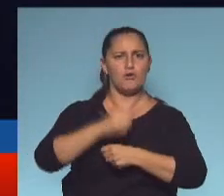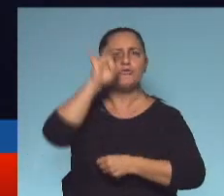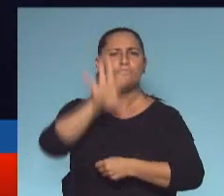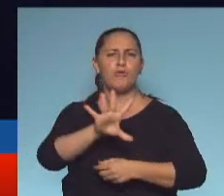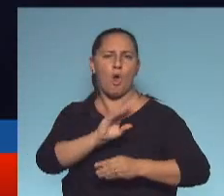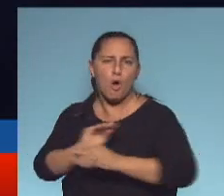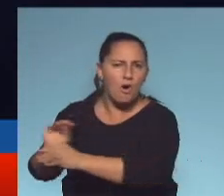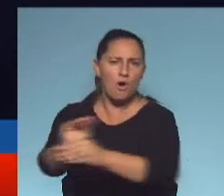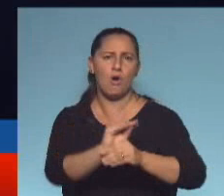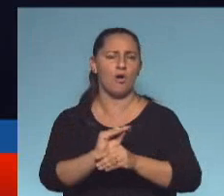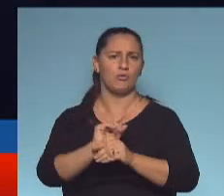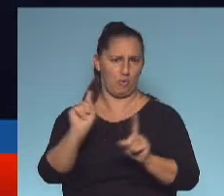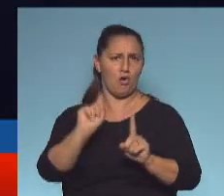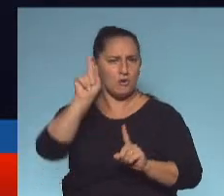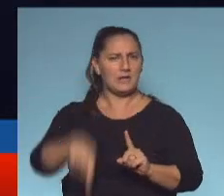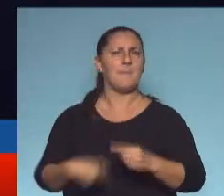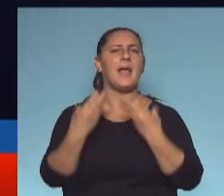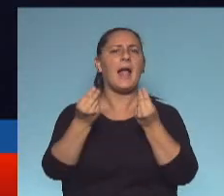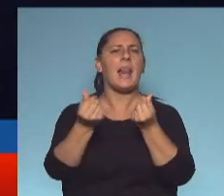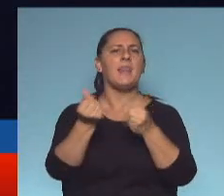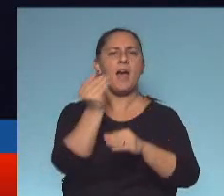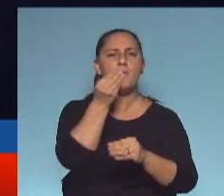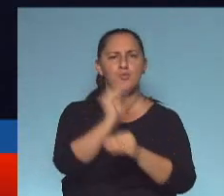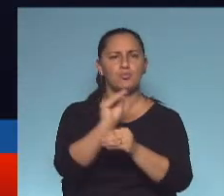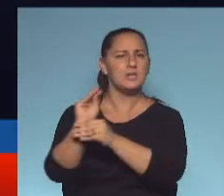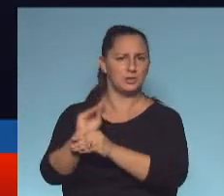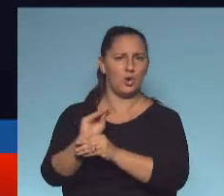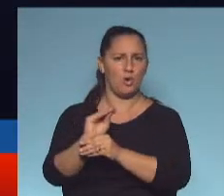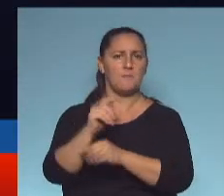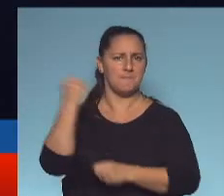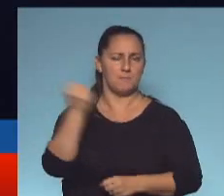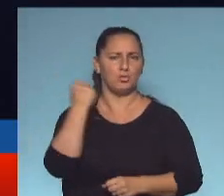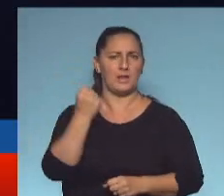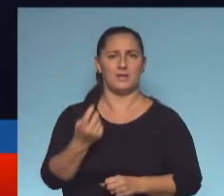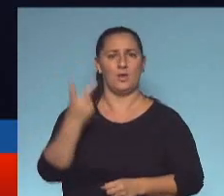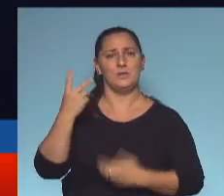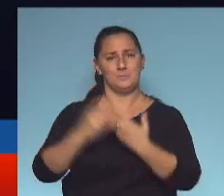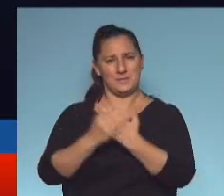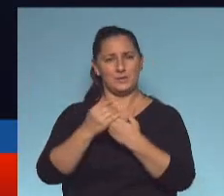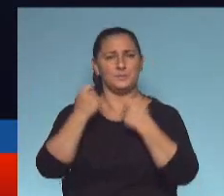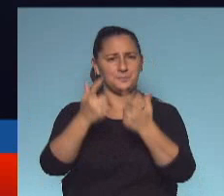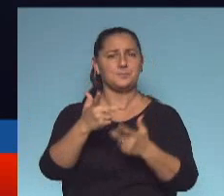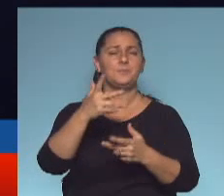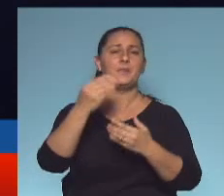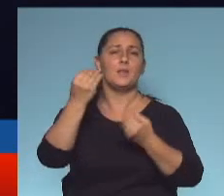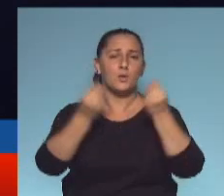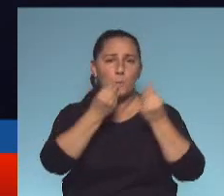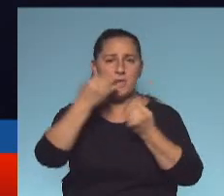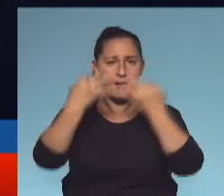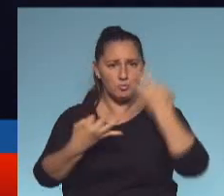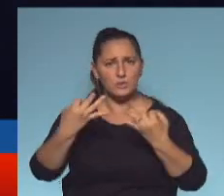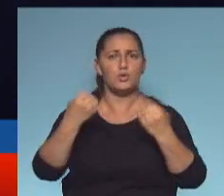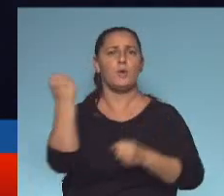también los aspectos de calidad nutricional, y los dos que ha mencionado el ministro, calidad nutricional y la importancia de los